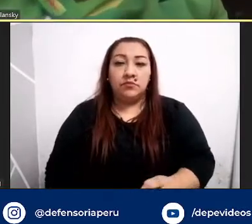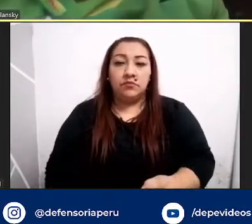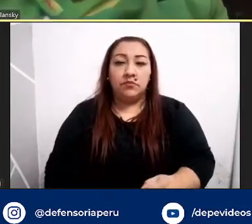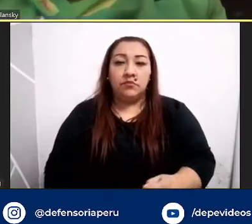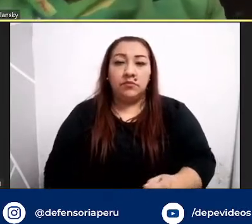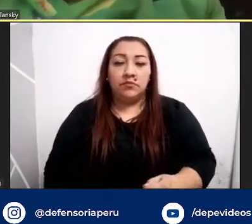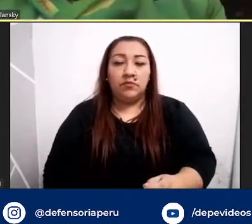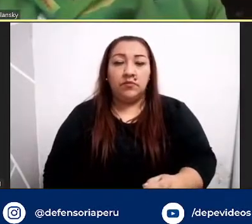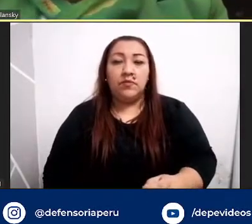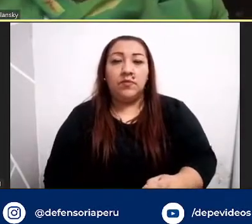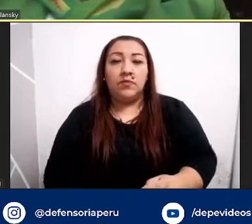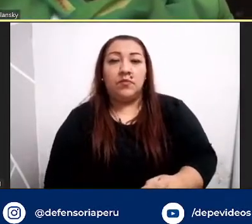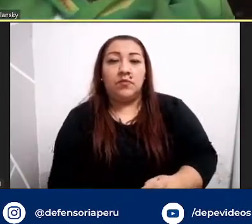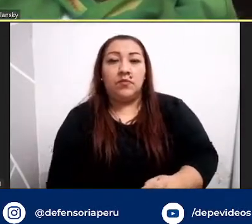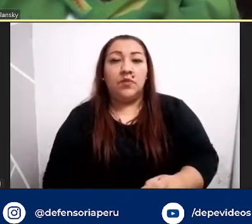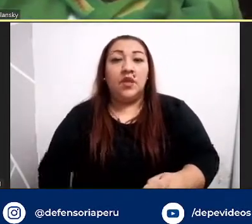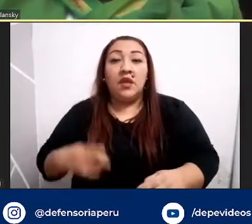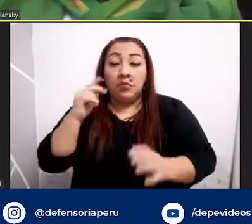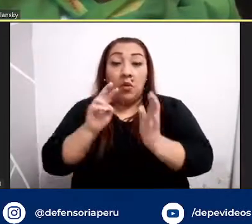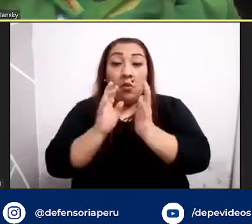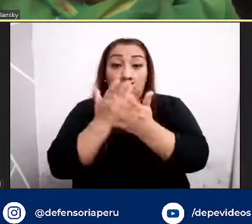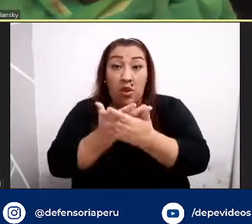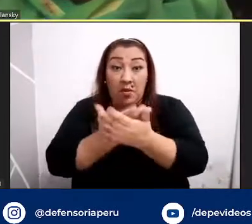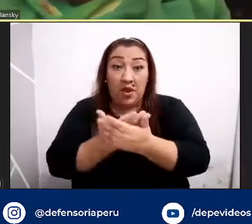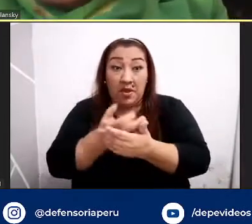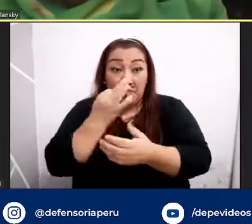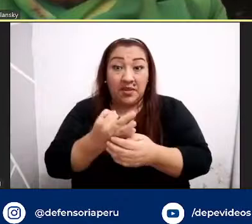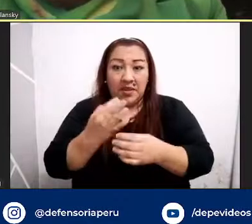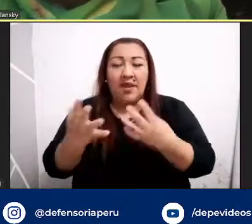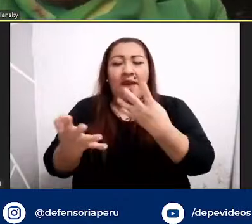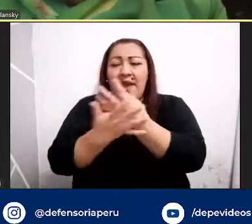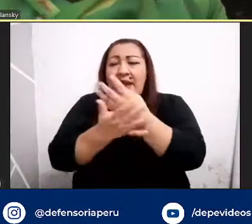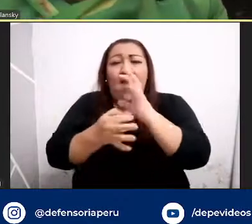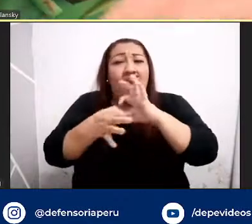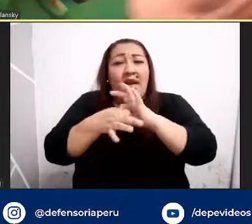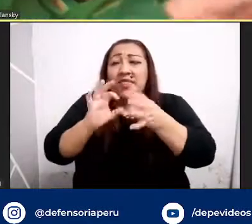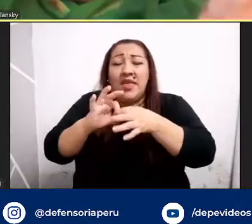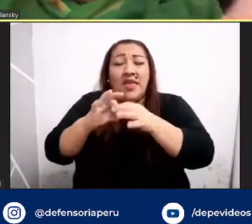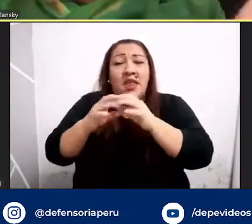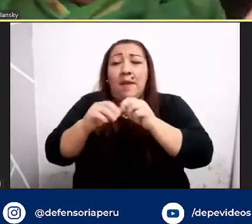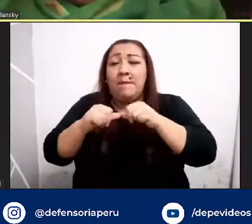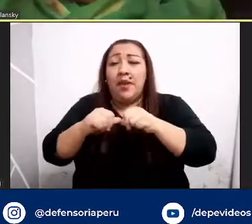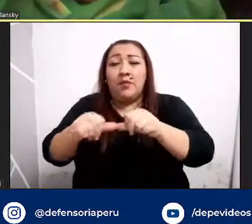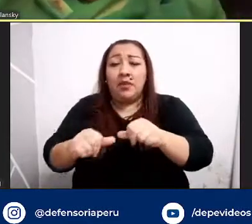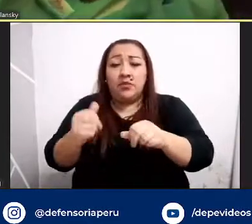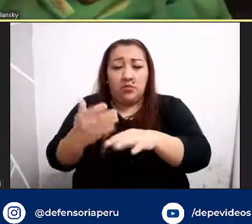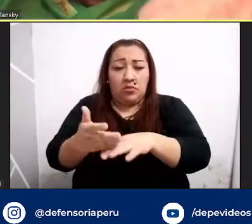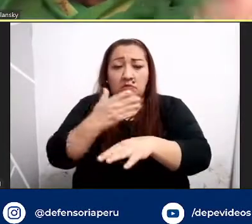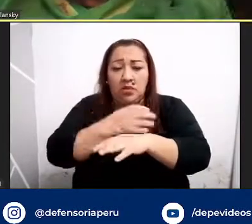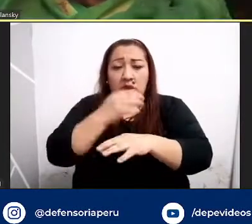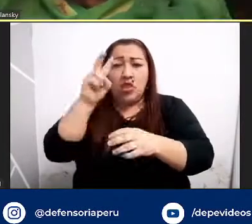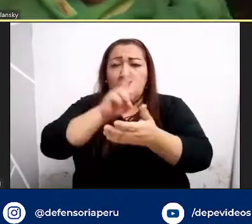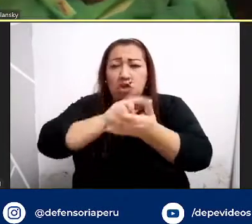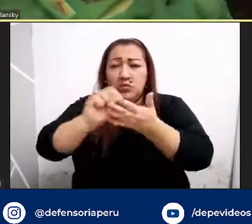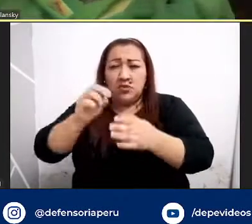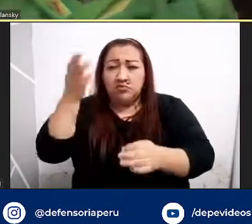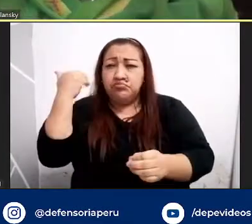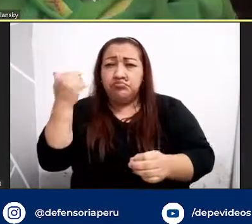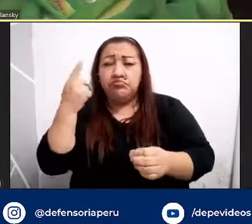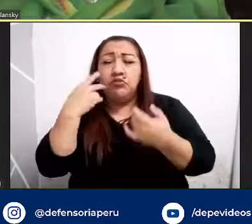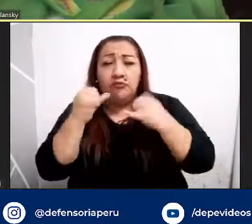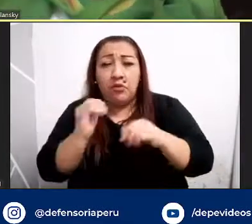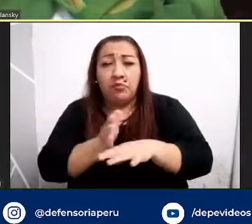que tiene un incesto, tiene como pena cadena perpetua. Yo acabo 2 meses de hacer un informe,